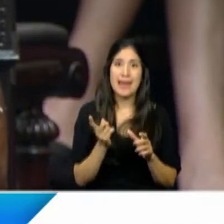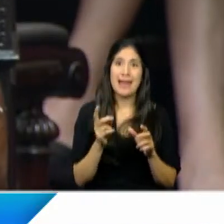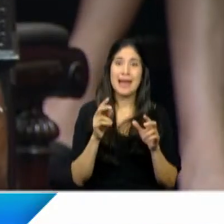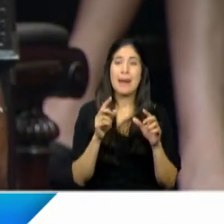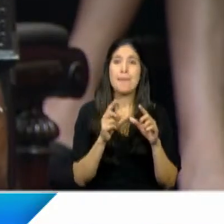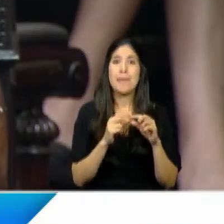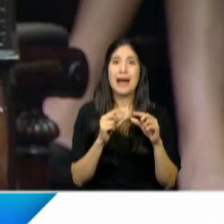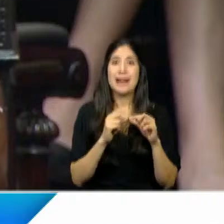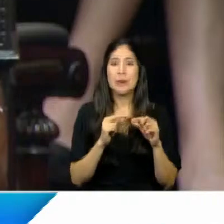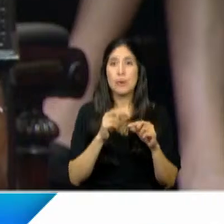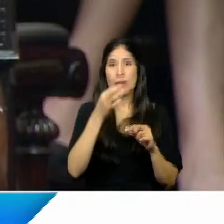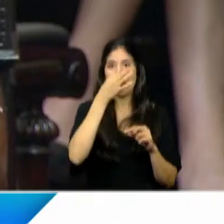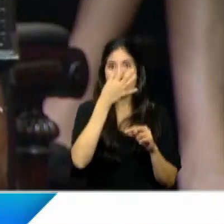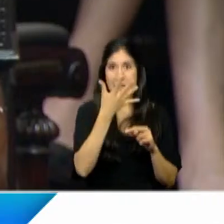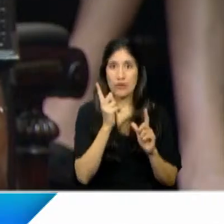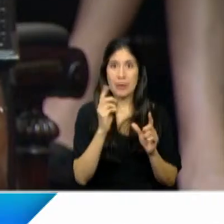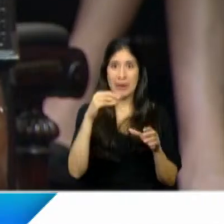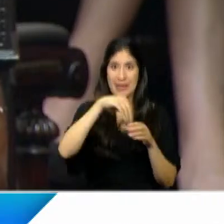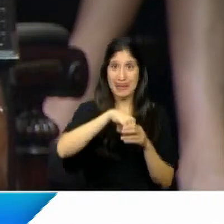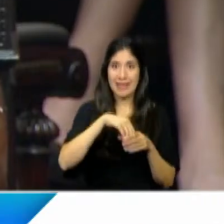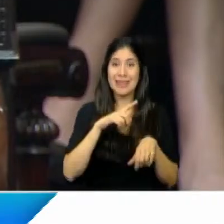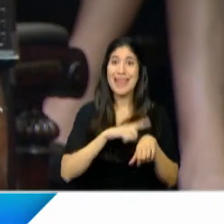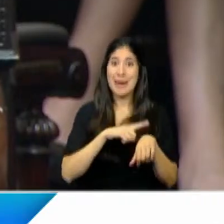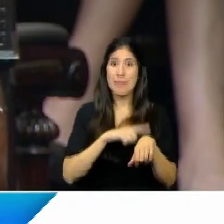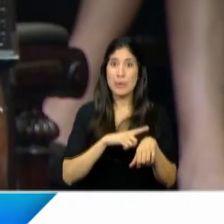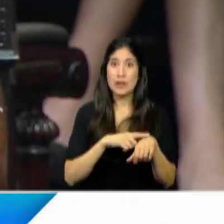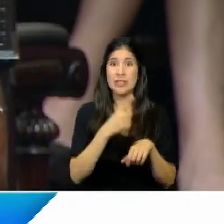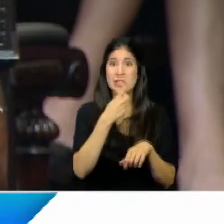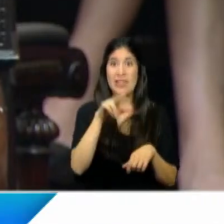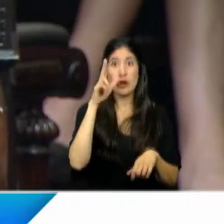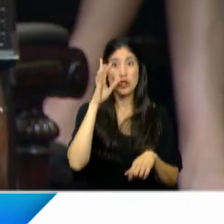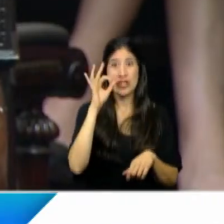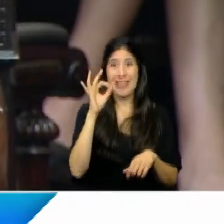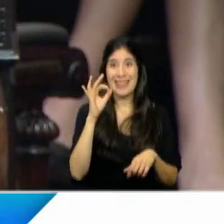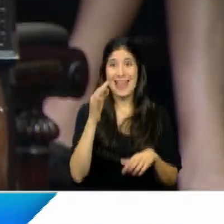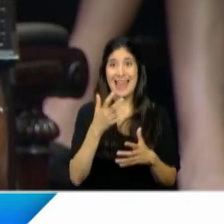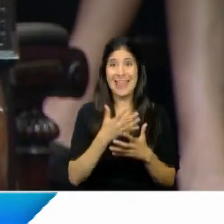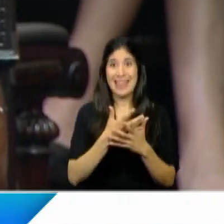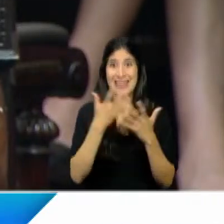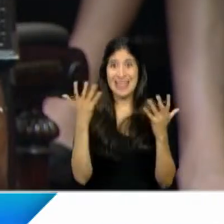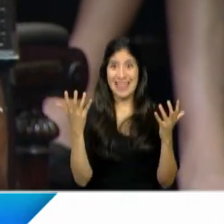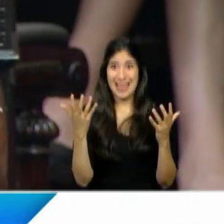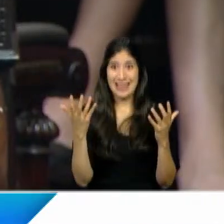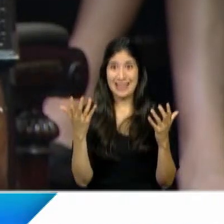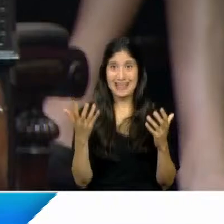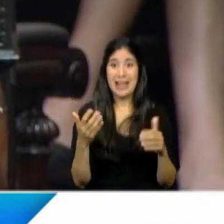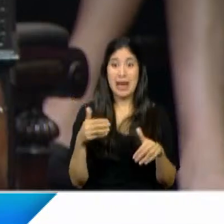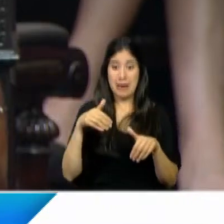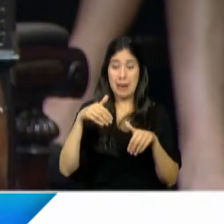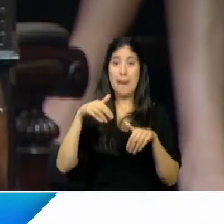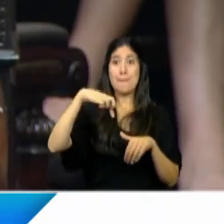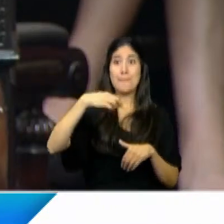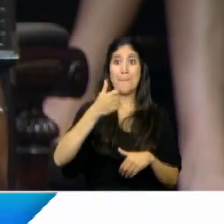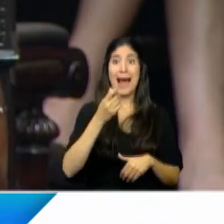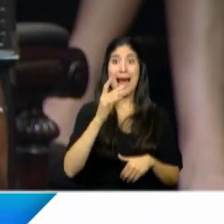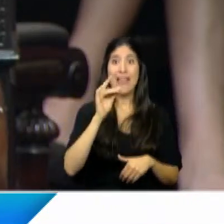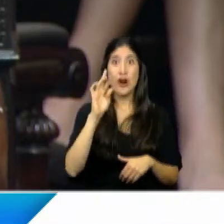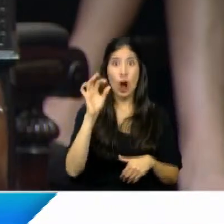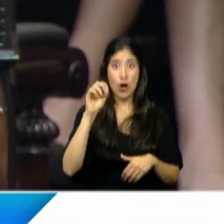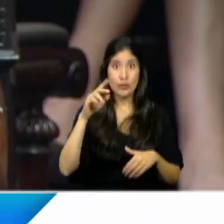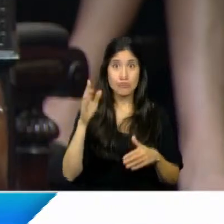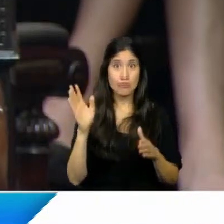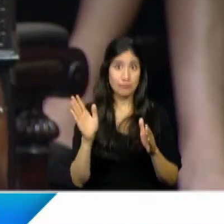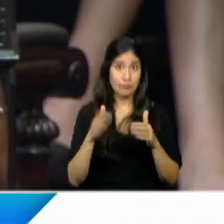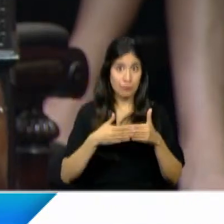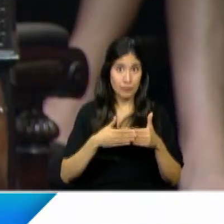artículo 25, que es el plazo de los 180 días del cierre del padrón. Tiene su lógica